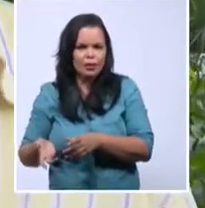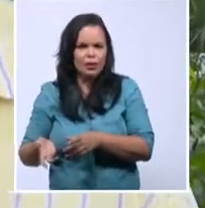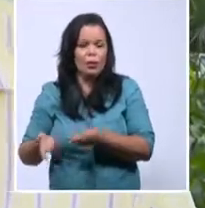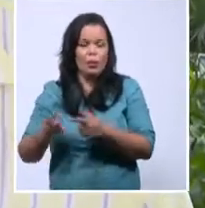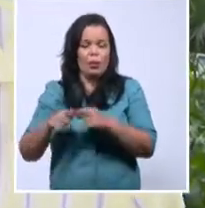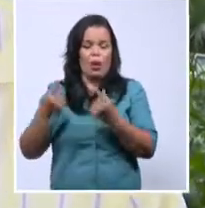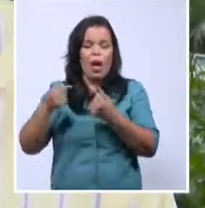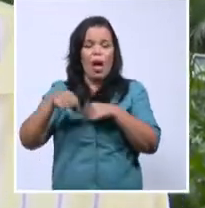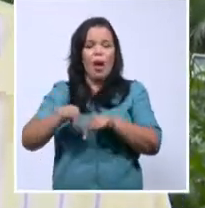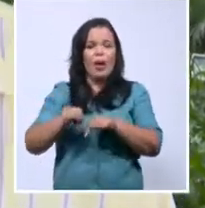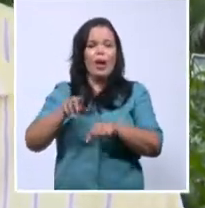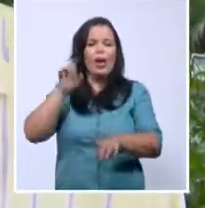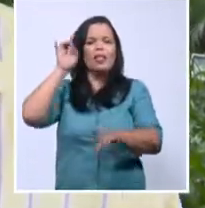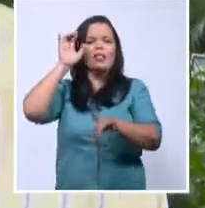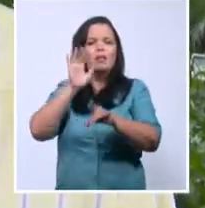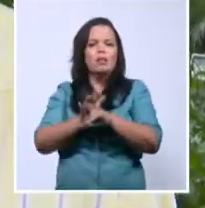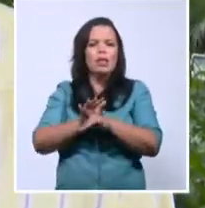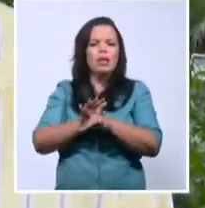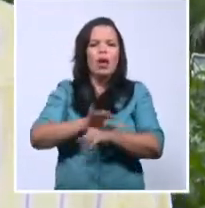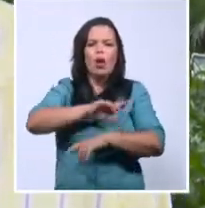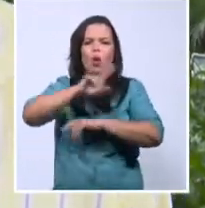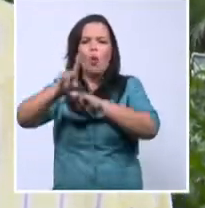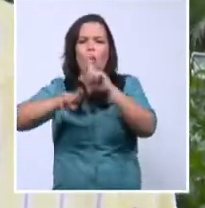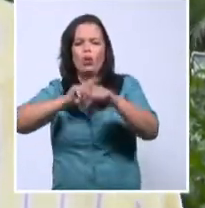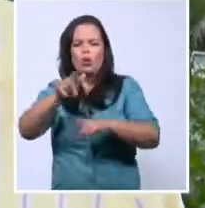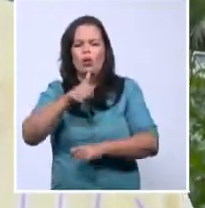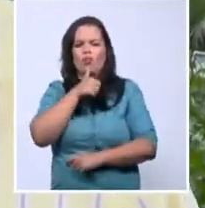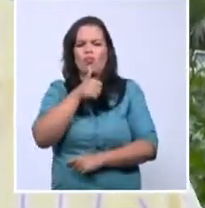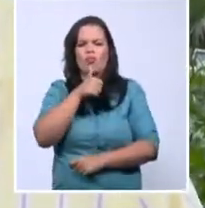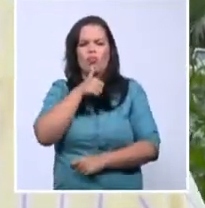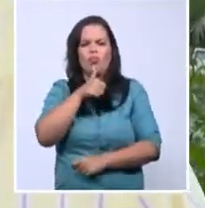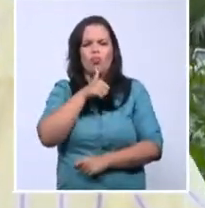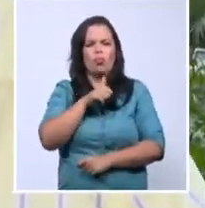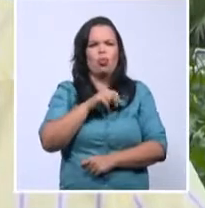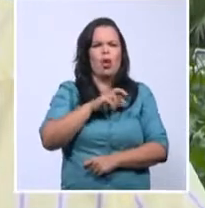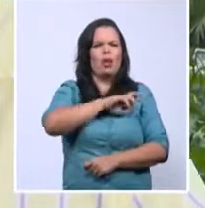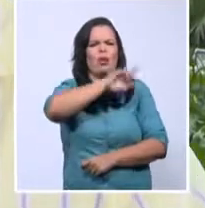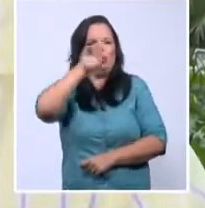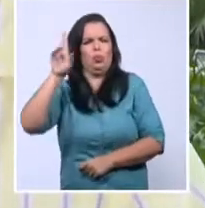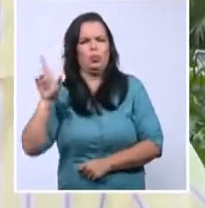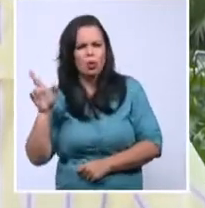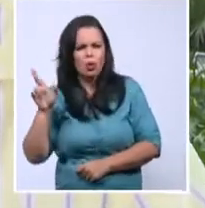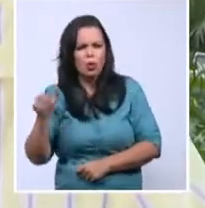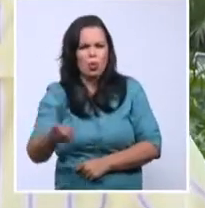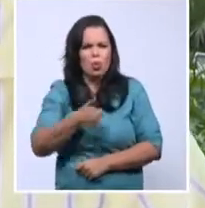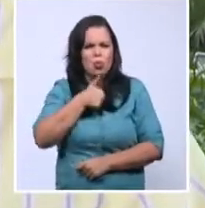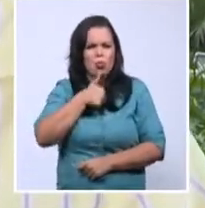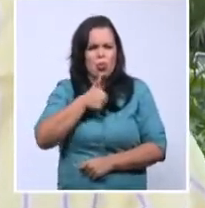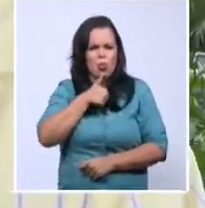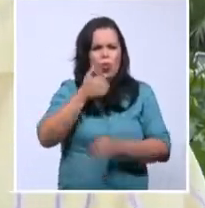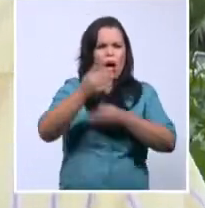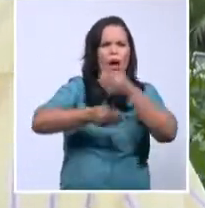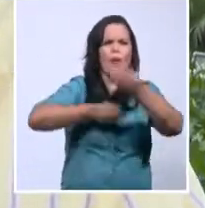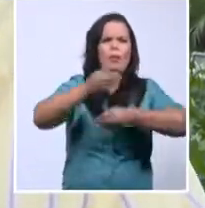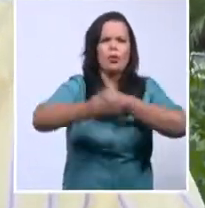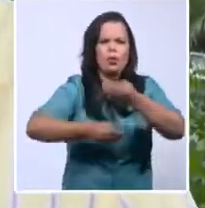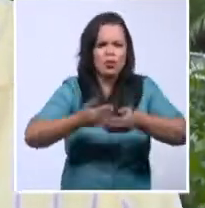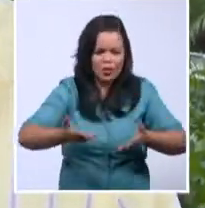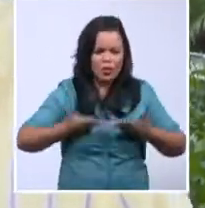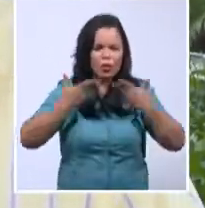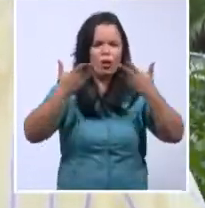lo central, el espíritu central de la revolución, que es un espíritu de un proceso para un pueblo, para el bienestar, para